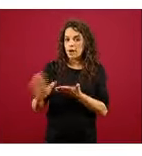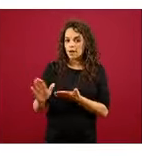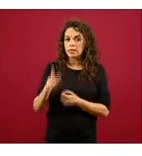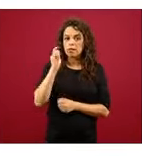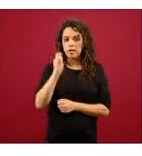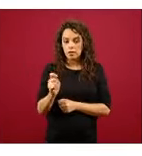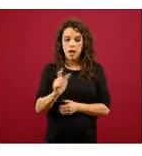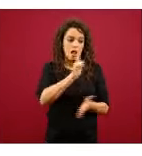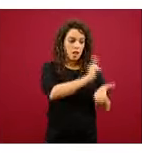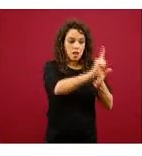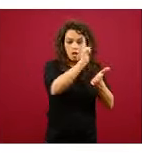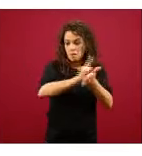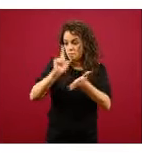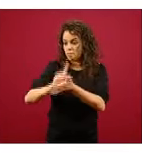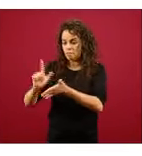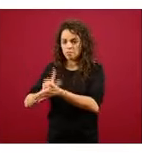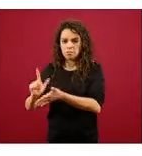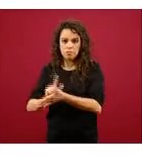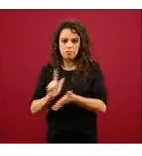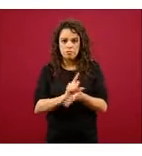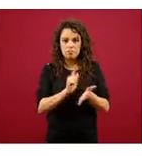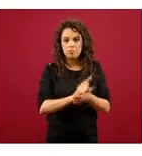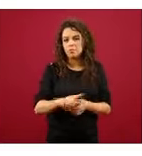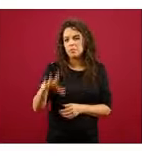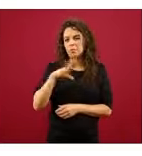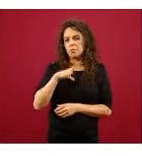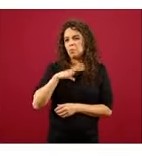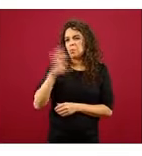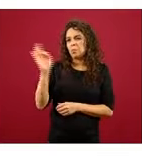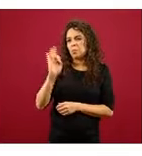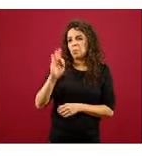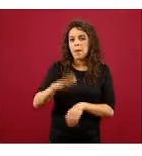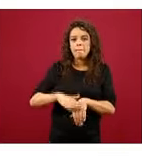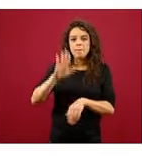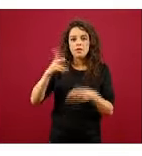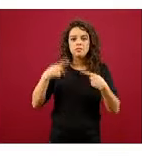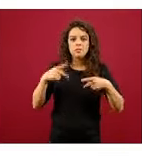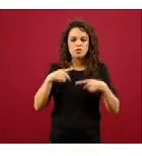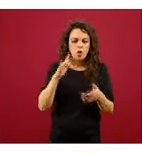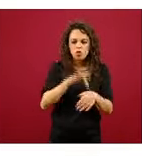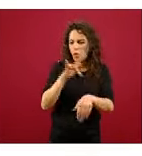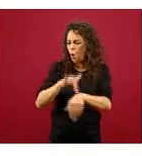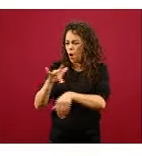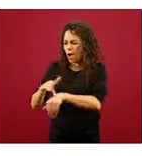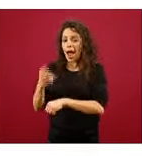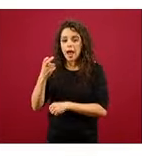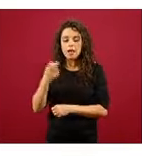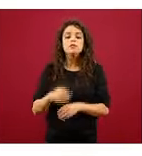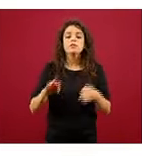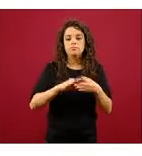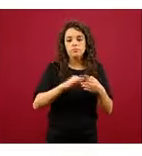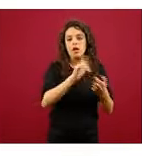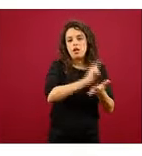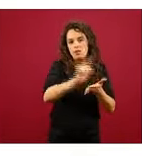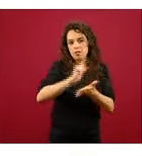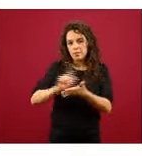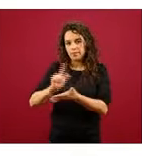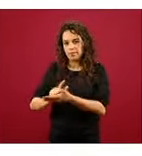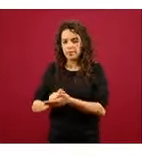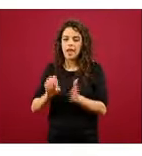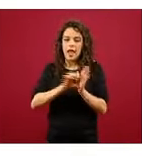limpiar las superficies que más tengan cierto contacto con personas, que generalmente son